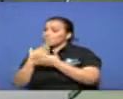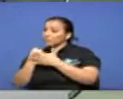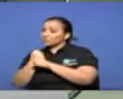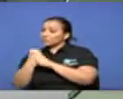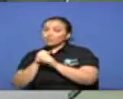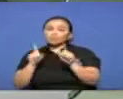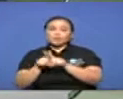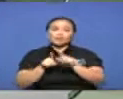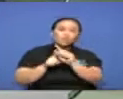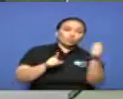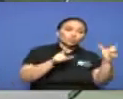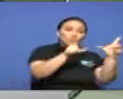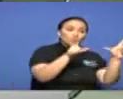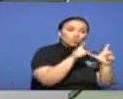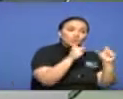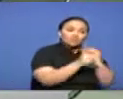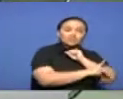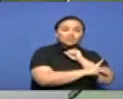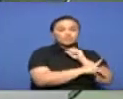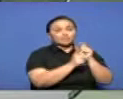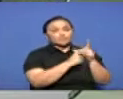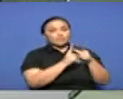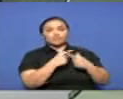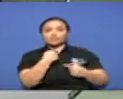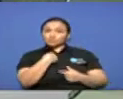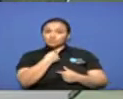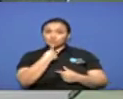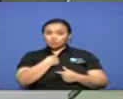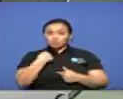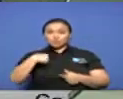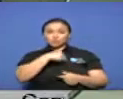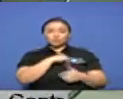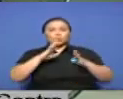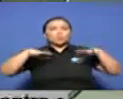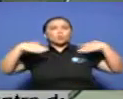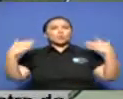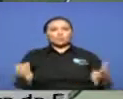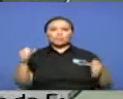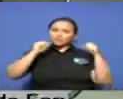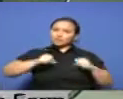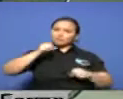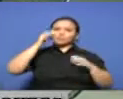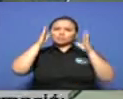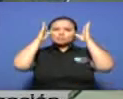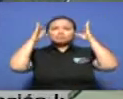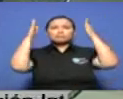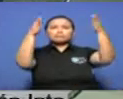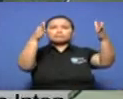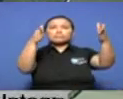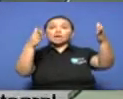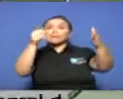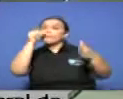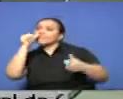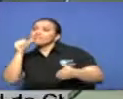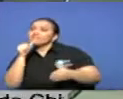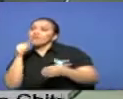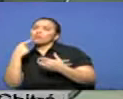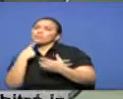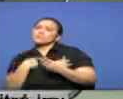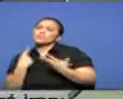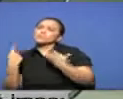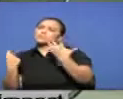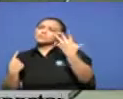entonces el que nos da la ruta y el norte a seguir el camino despejado es el sector privado que debemos de formar para que estos